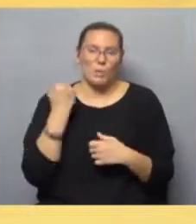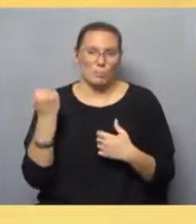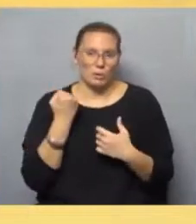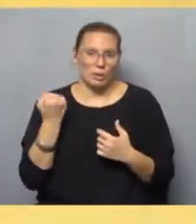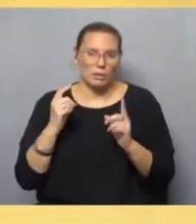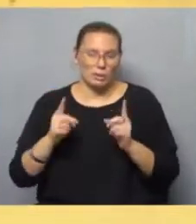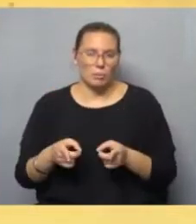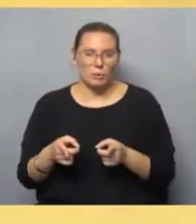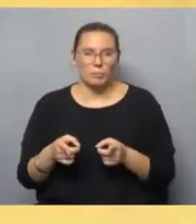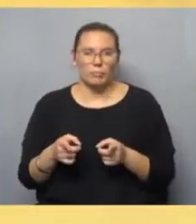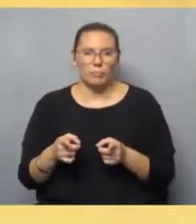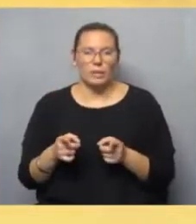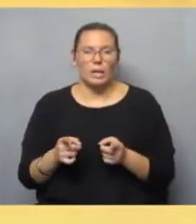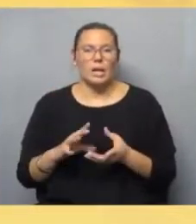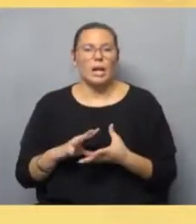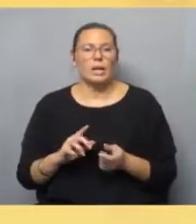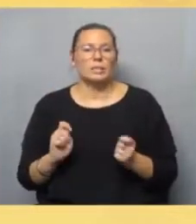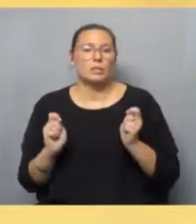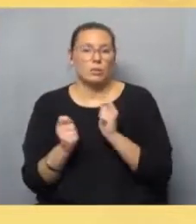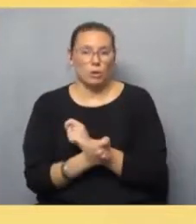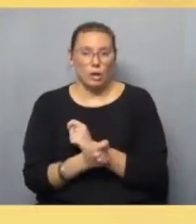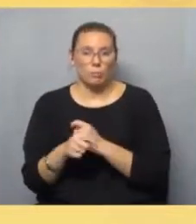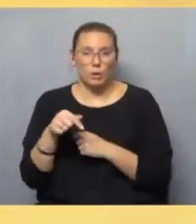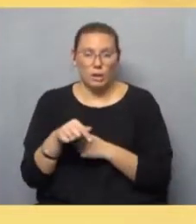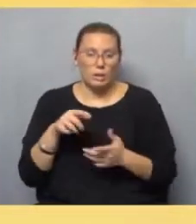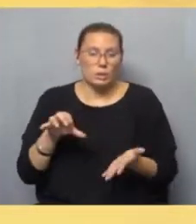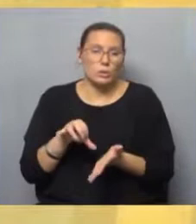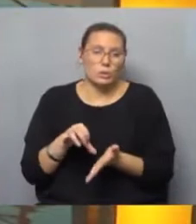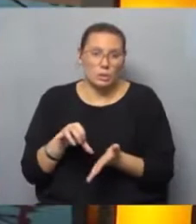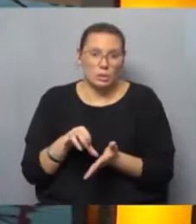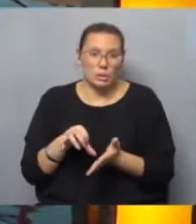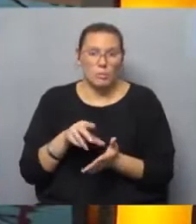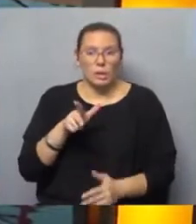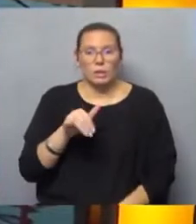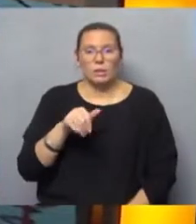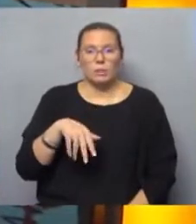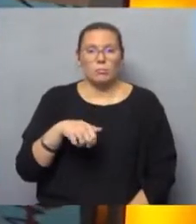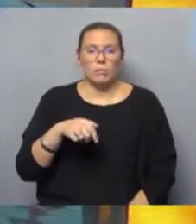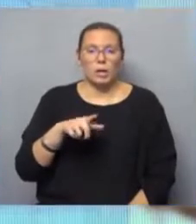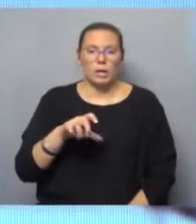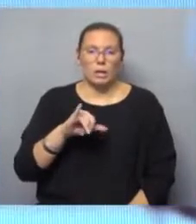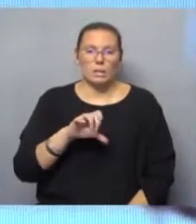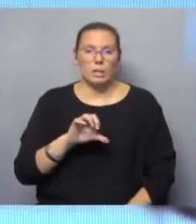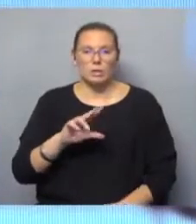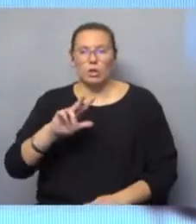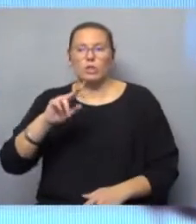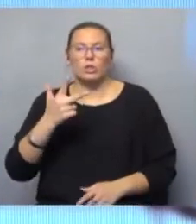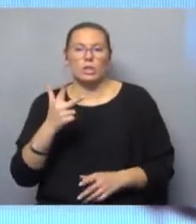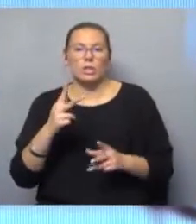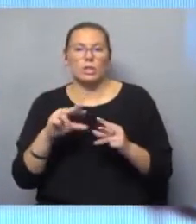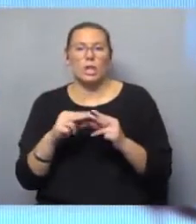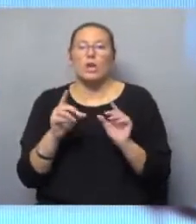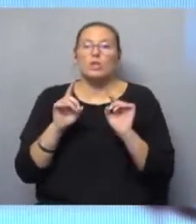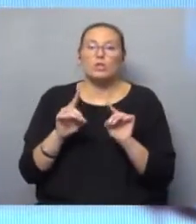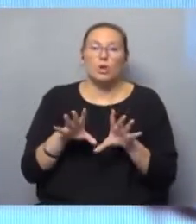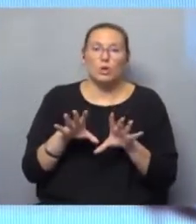¿no? Aparte tengan en cuenta que las modificaciones en este tipo de sistemas, como son los Himalayas, ocurren tridimensionalmente. No solamente estamos afectando